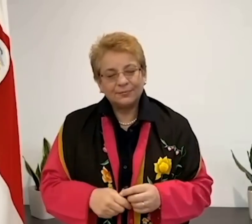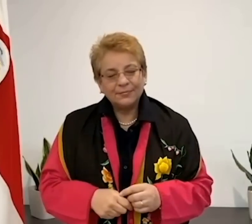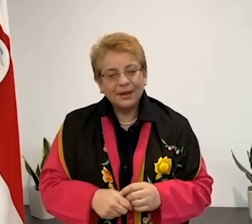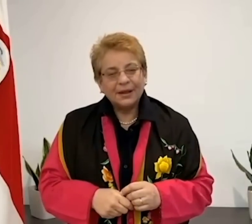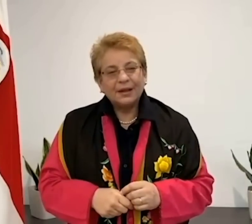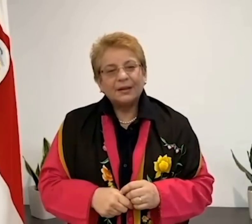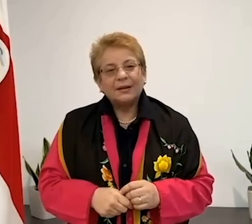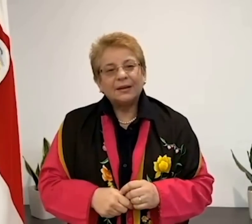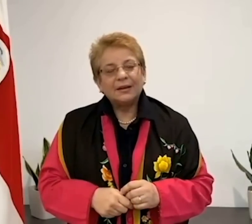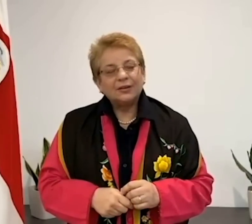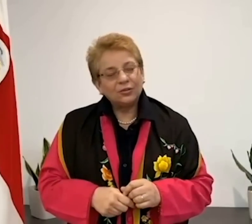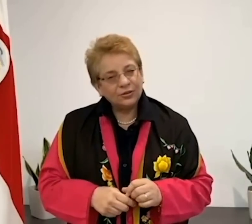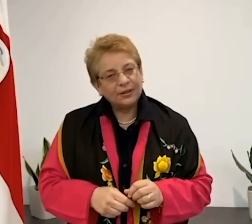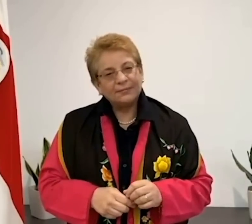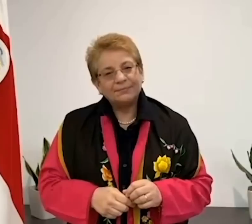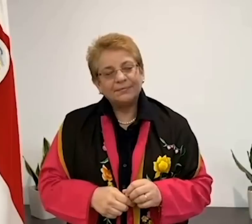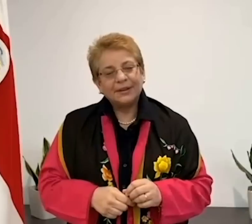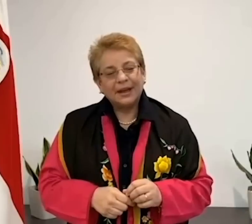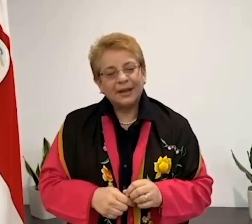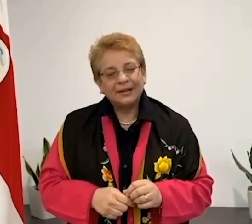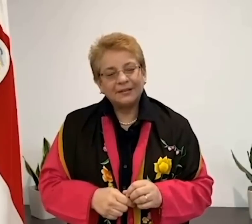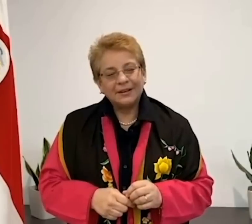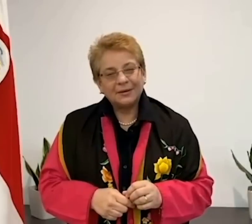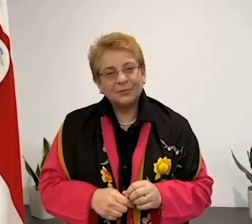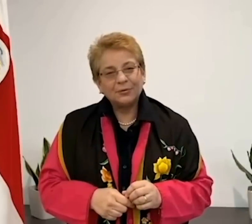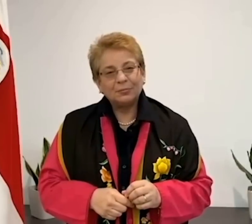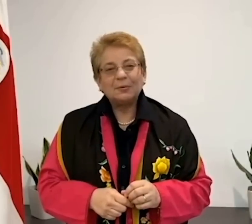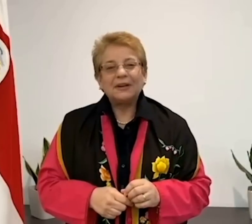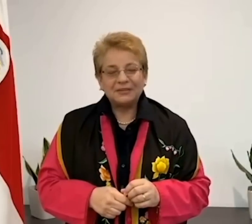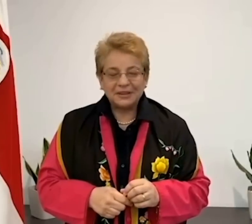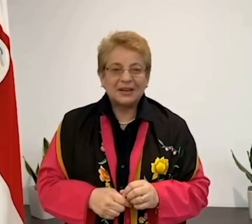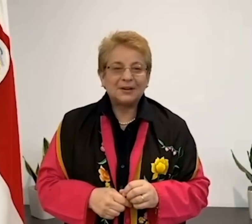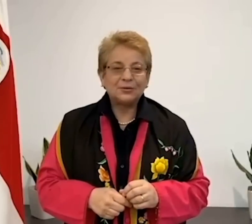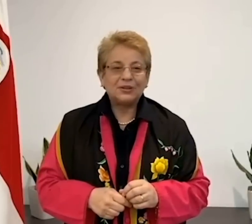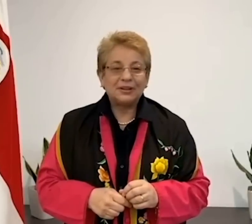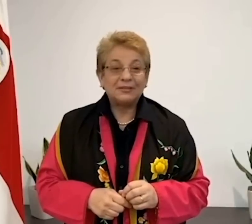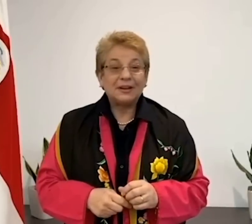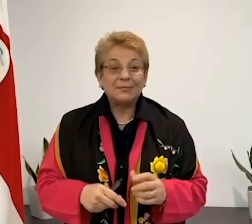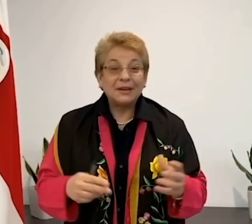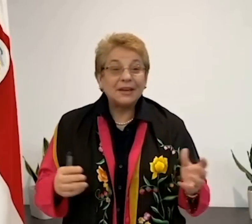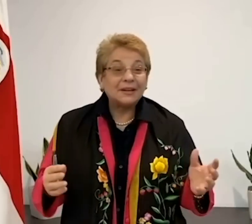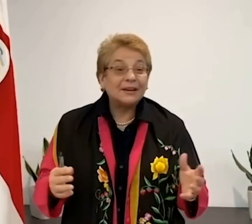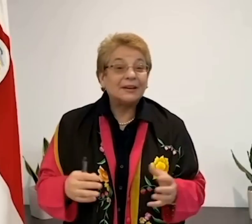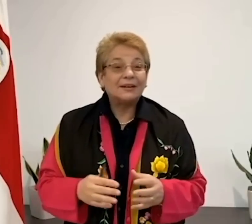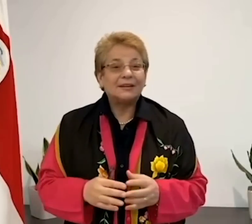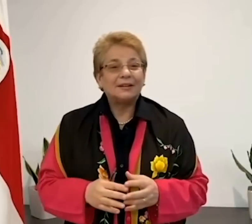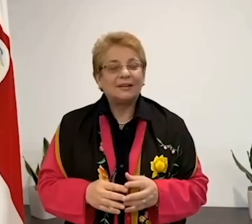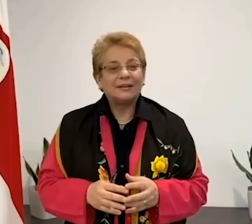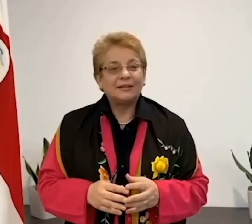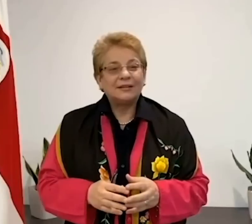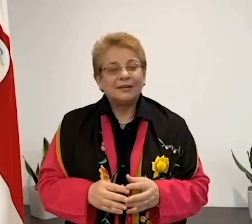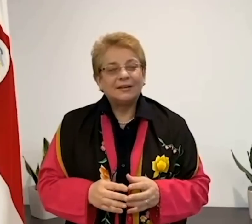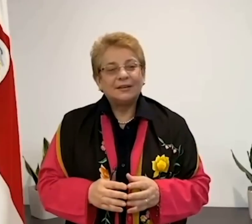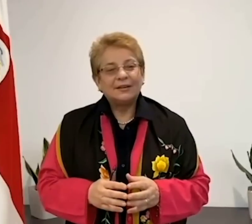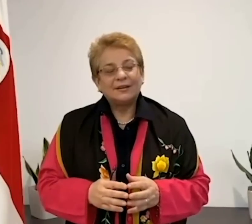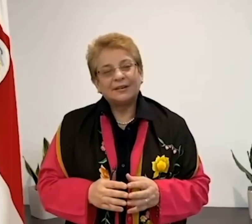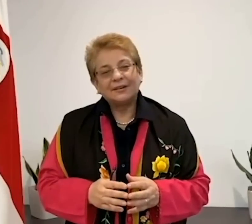razón. Yo sé que teníamos planificado celebrar mañana